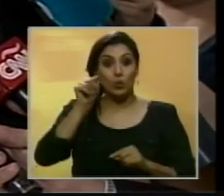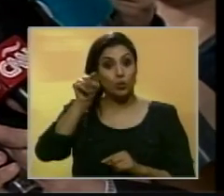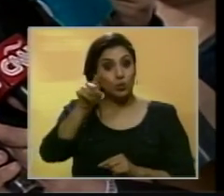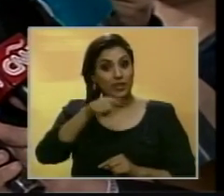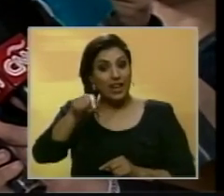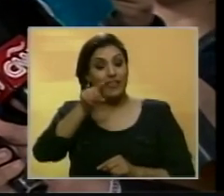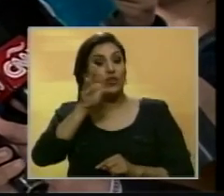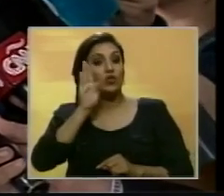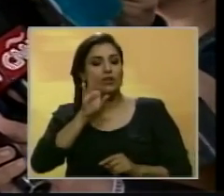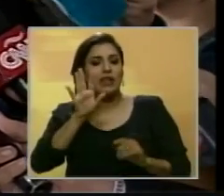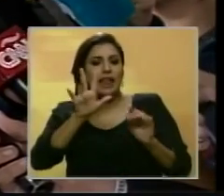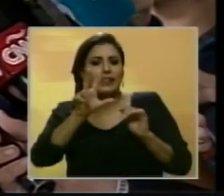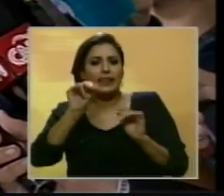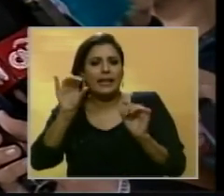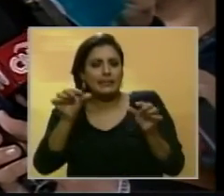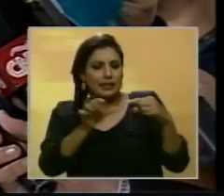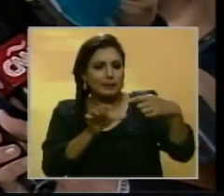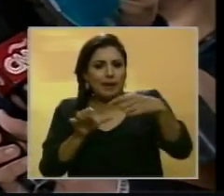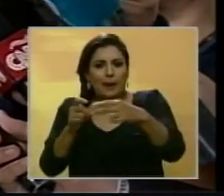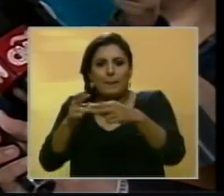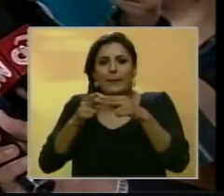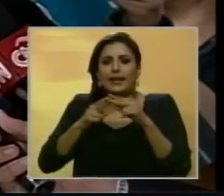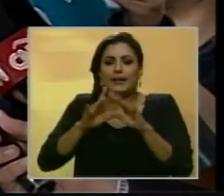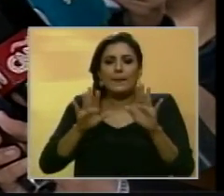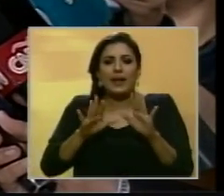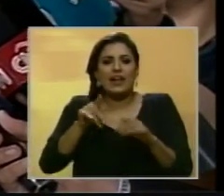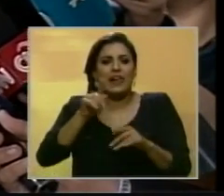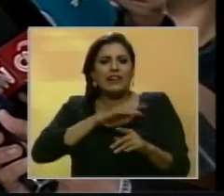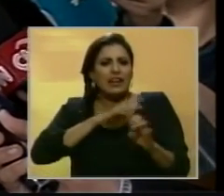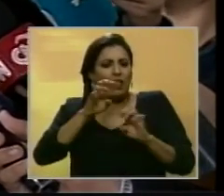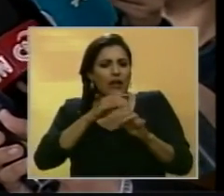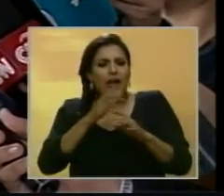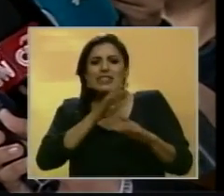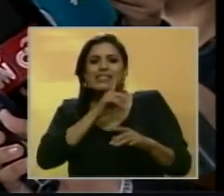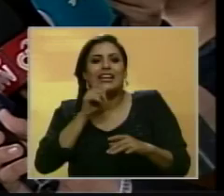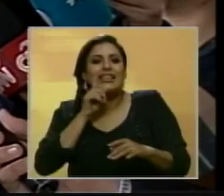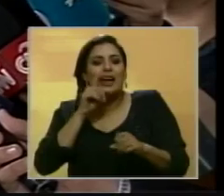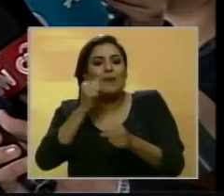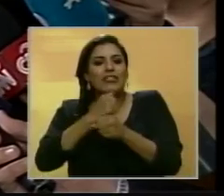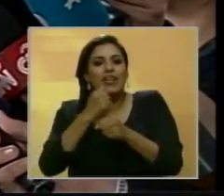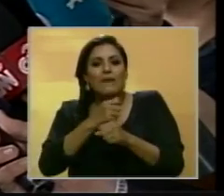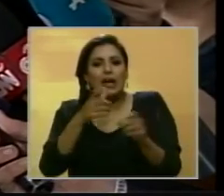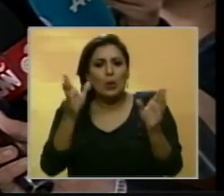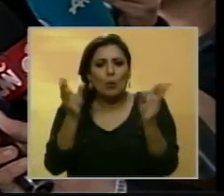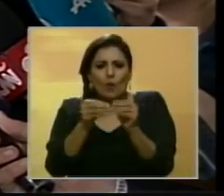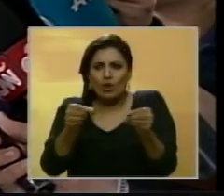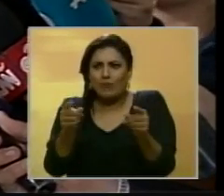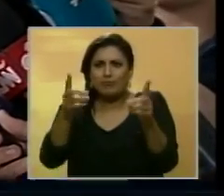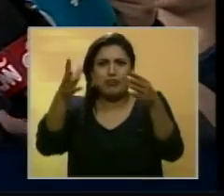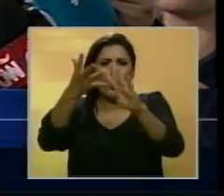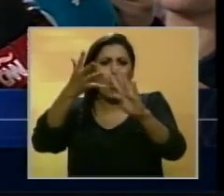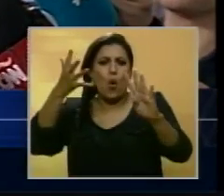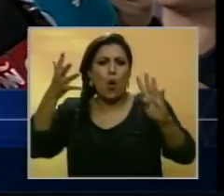ustedes pusieron apenas 300 máquinas, con lo cual están generando un cuello de botella en